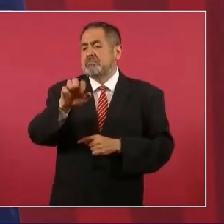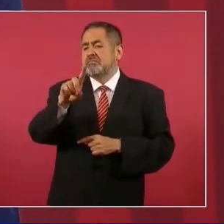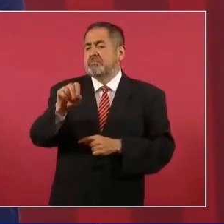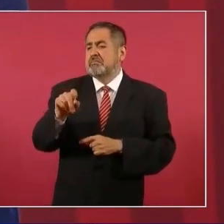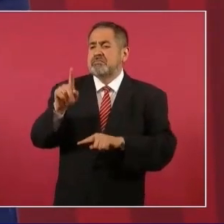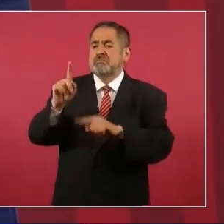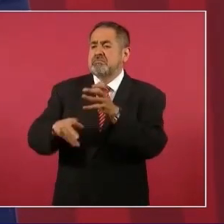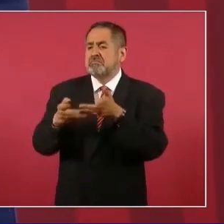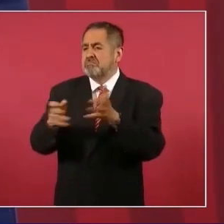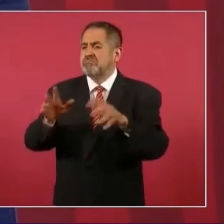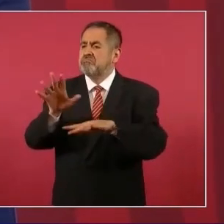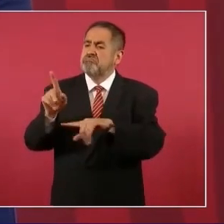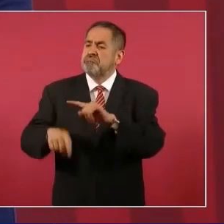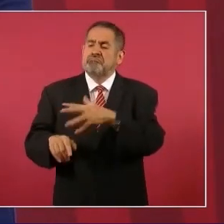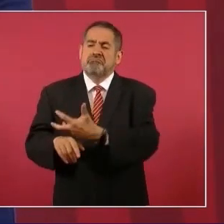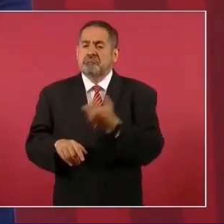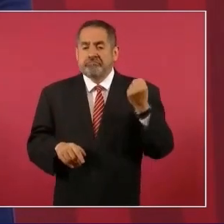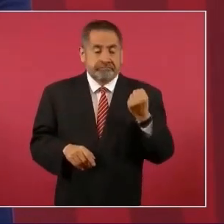hasta